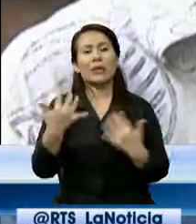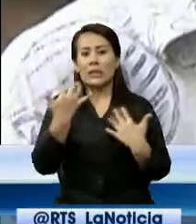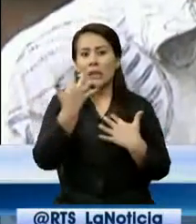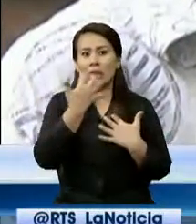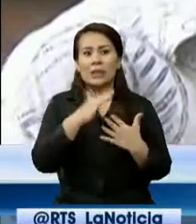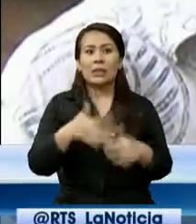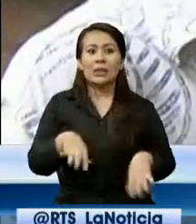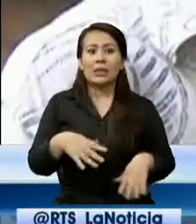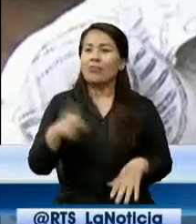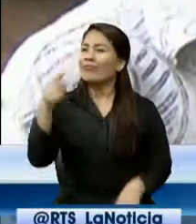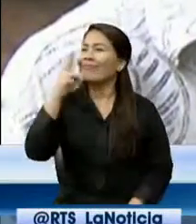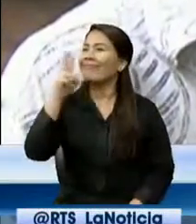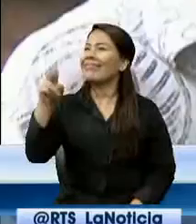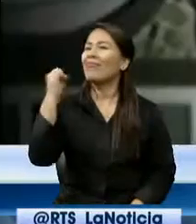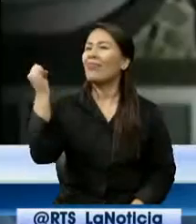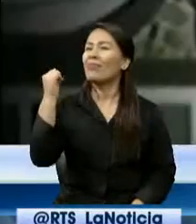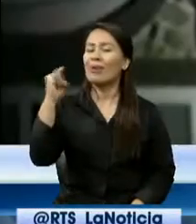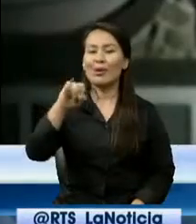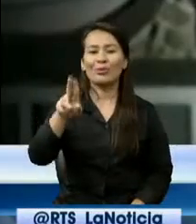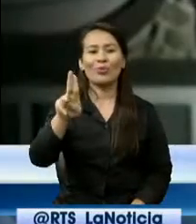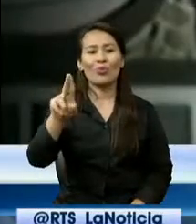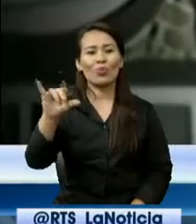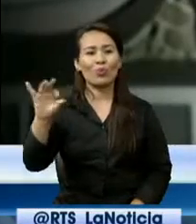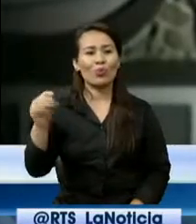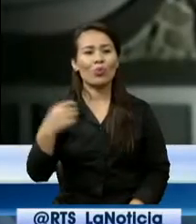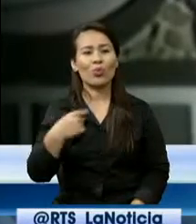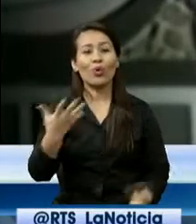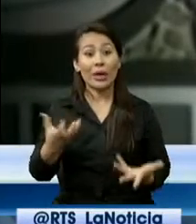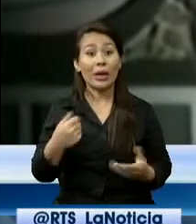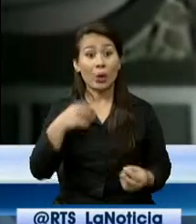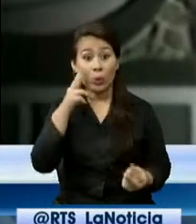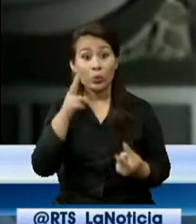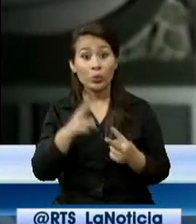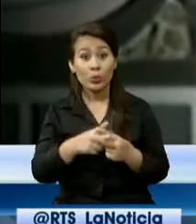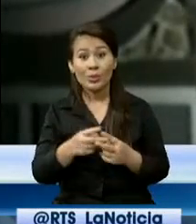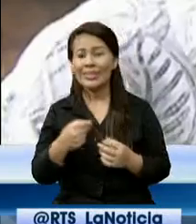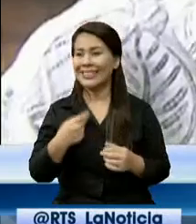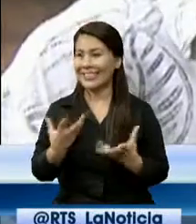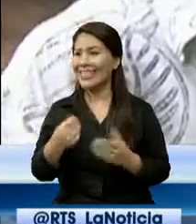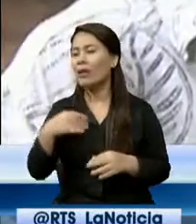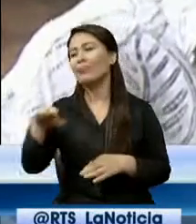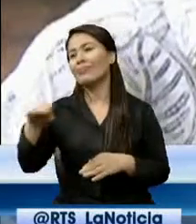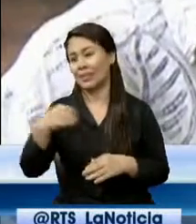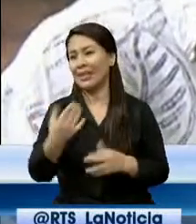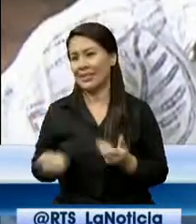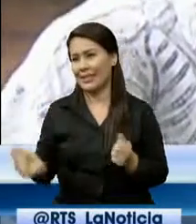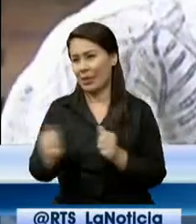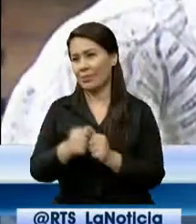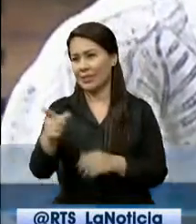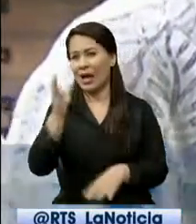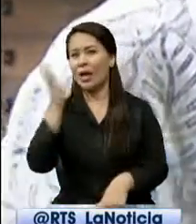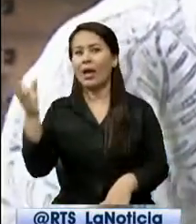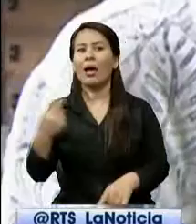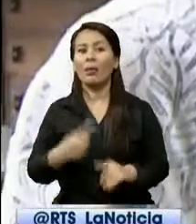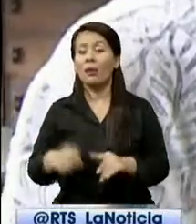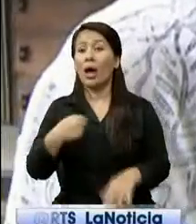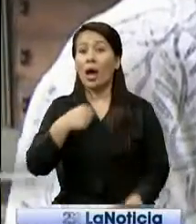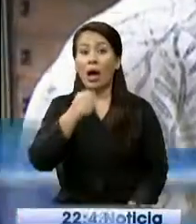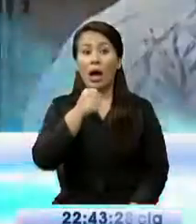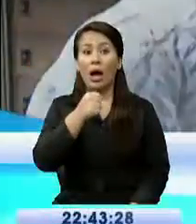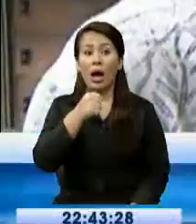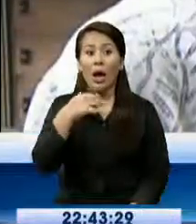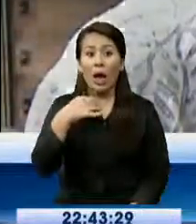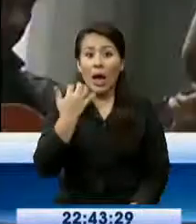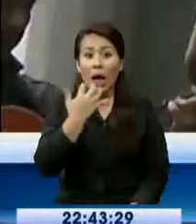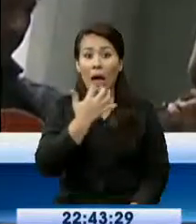De ver a mi ídolo, porque eso lo quería conocer. Inclusive mi amigo le dijo para cantar conmigo, él dijo que muy bien, pero yo no pude por los nervios, o sea, yo no pude